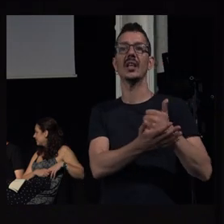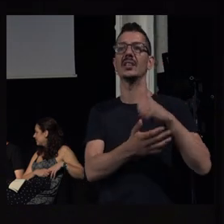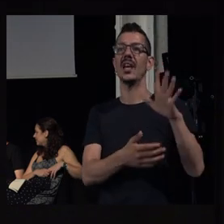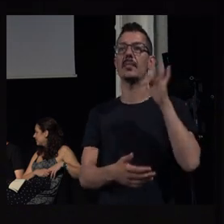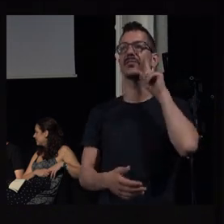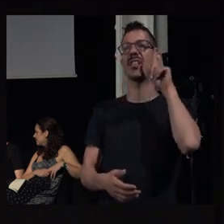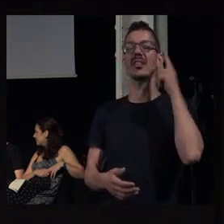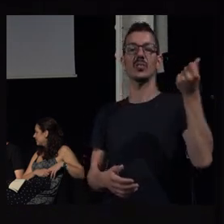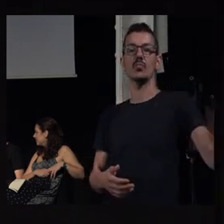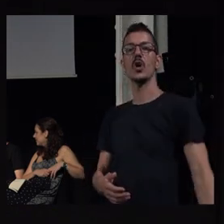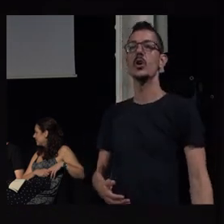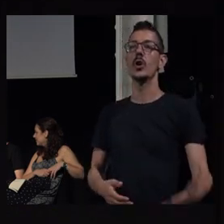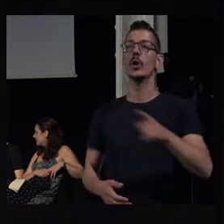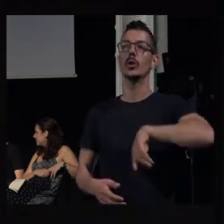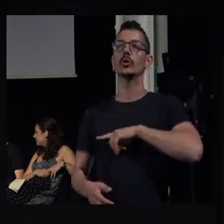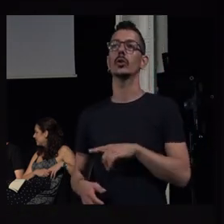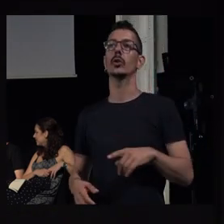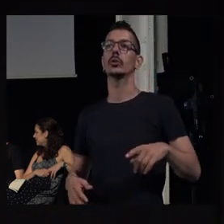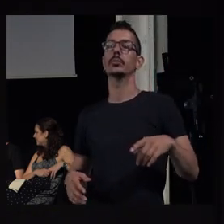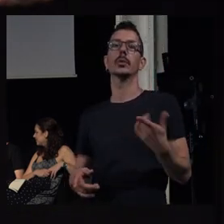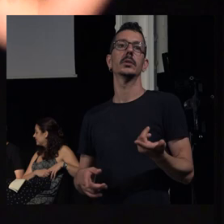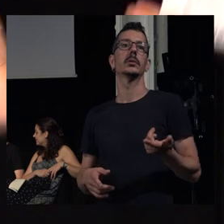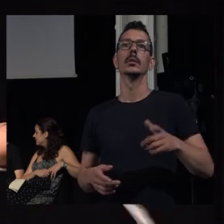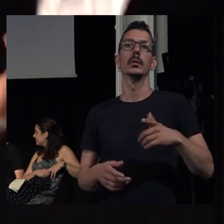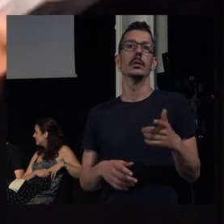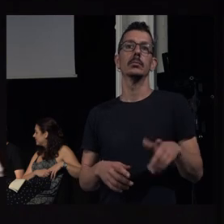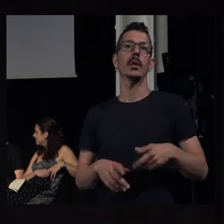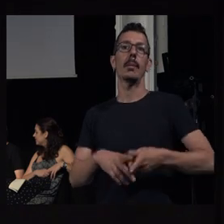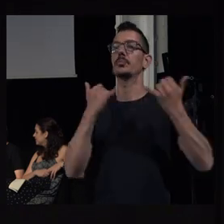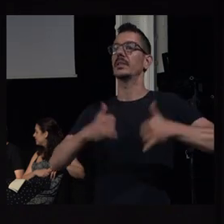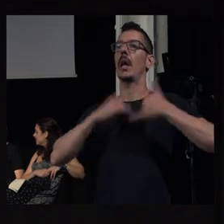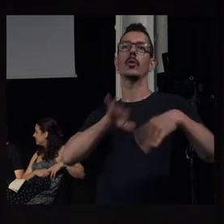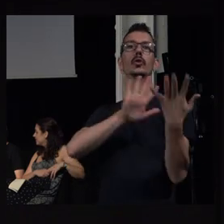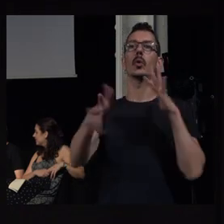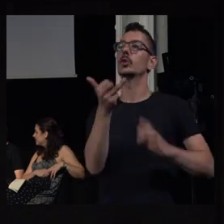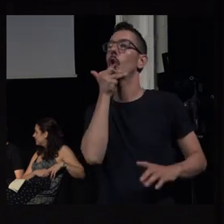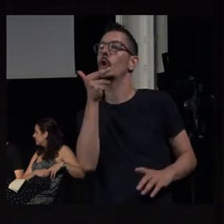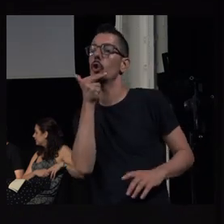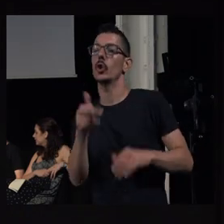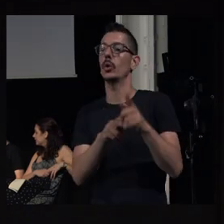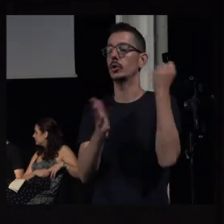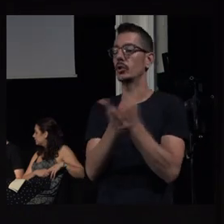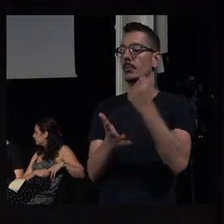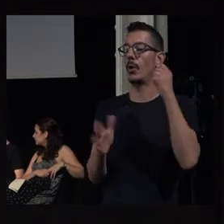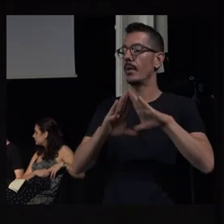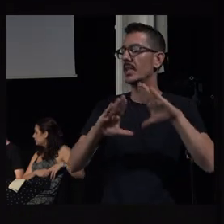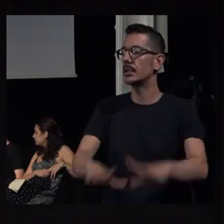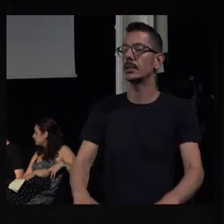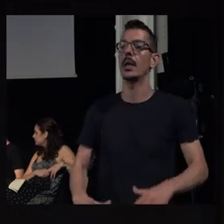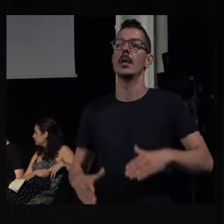y de pasta, y entonces nos transformamos con nuestro coño, con nuestro símbolo feminista, o no sé qué, a la fiesta, y generábamos ese tipo de espacios. Pero,